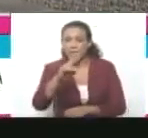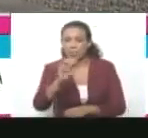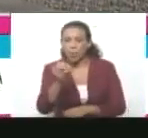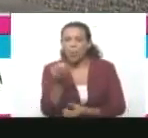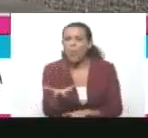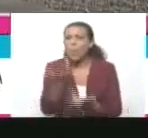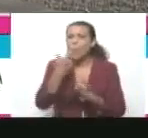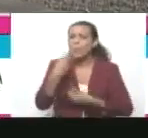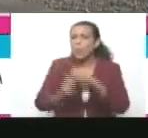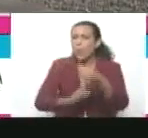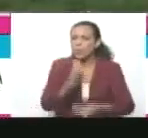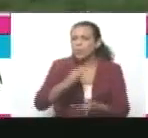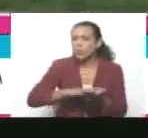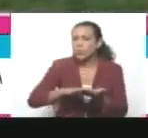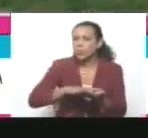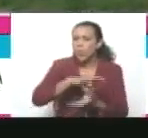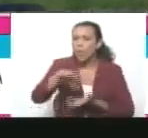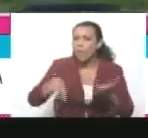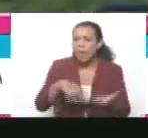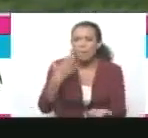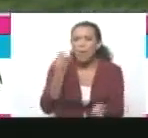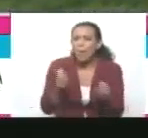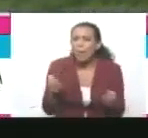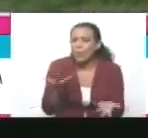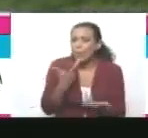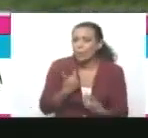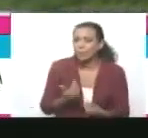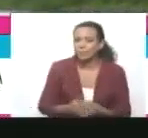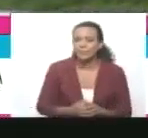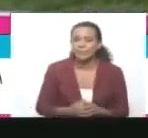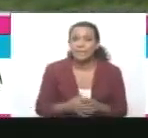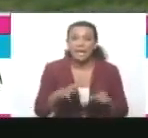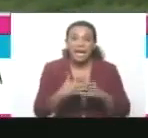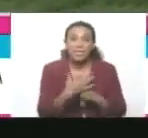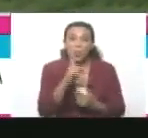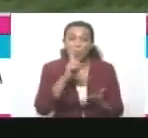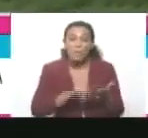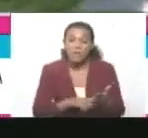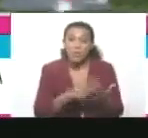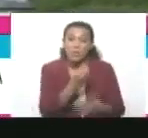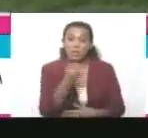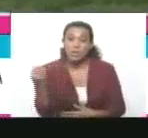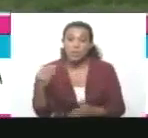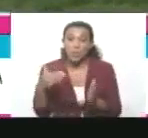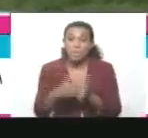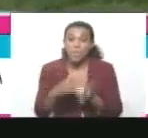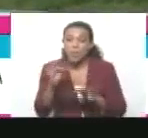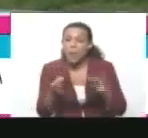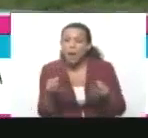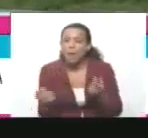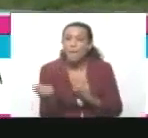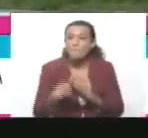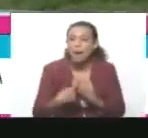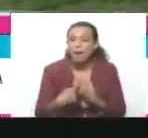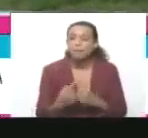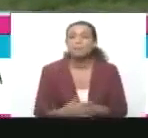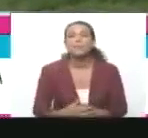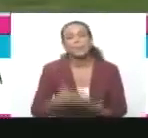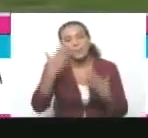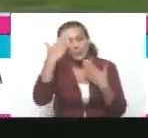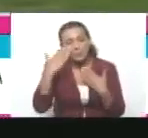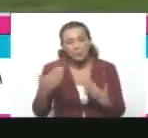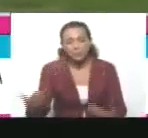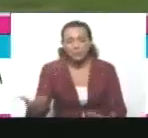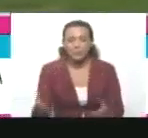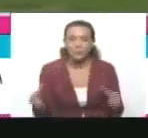cuéntame, ¿cómo hicieron ustedes para abordar este caso? El caso 1.500.000. Buenas noches, presidente. Recibo un cordial saludo de parte